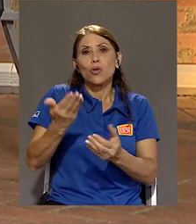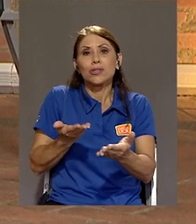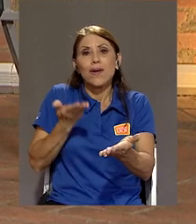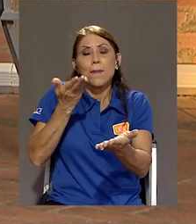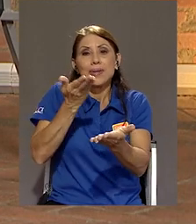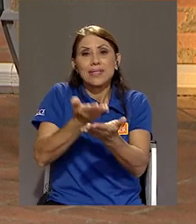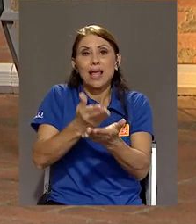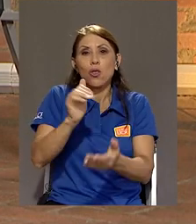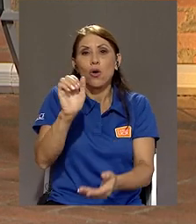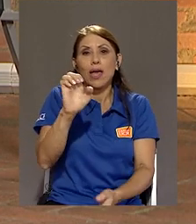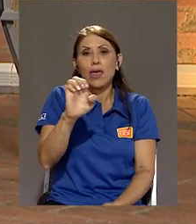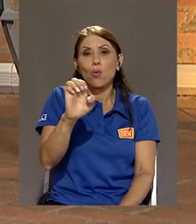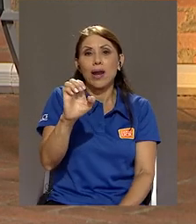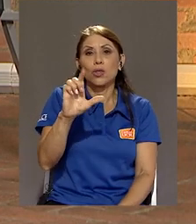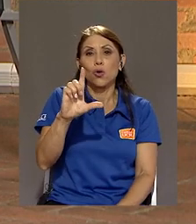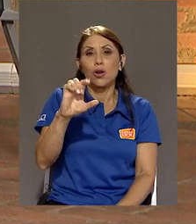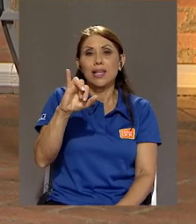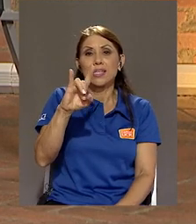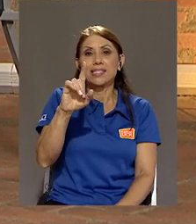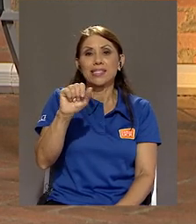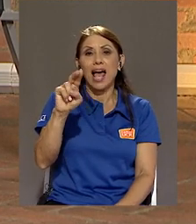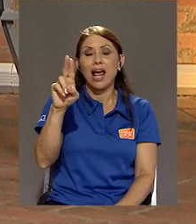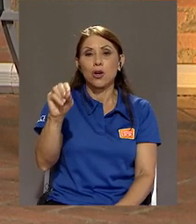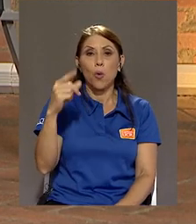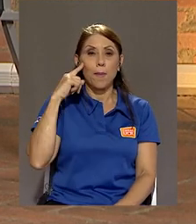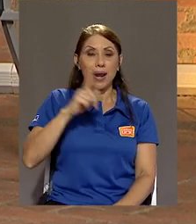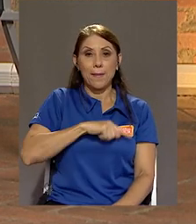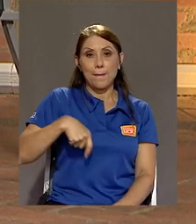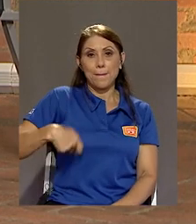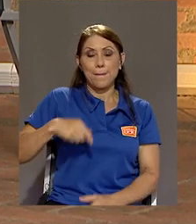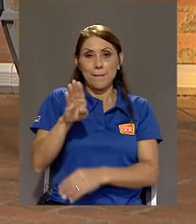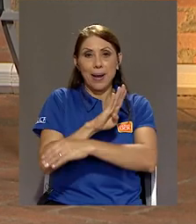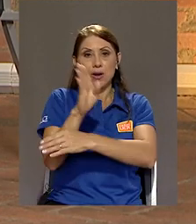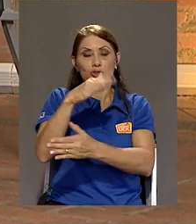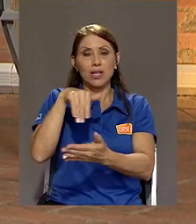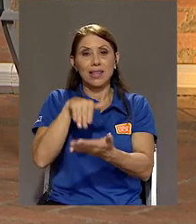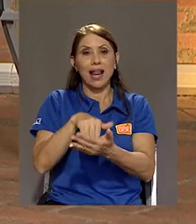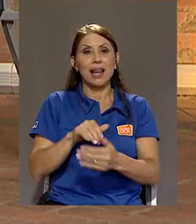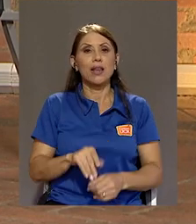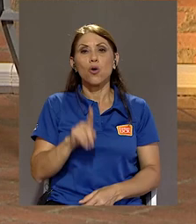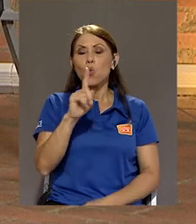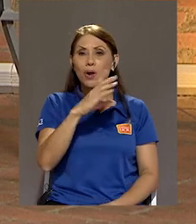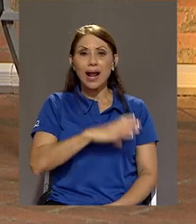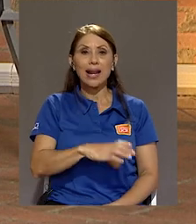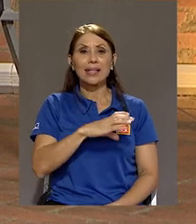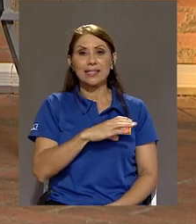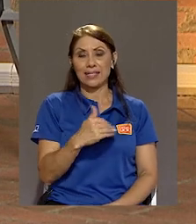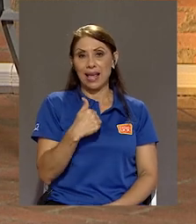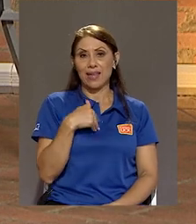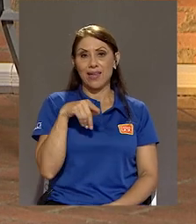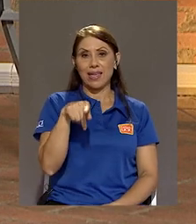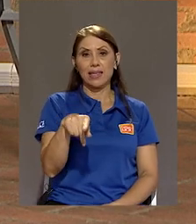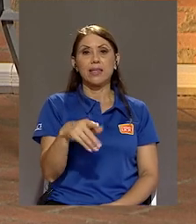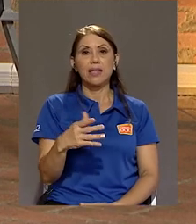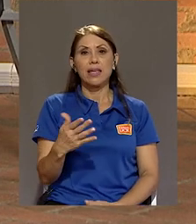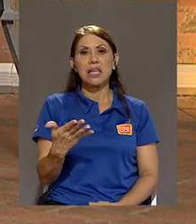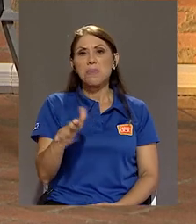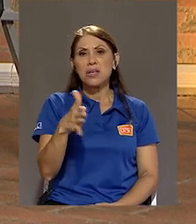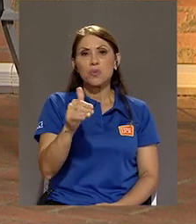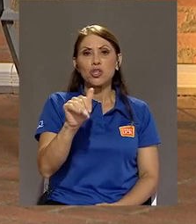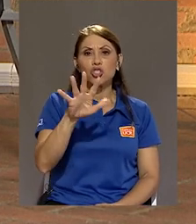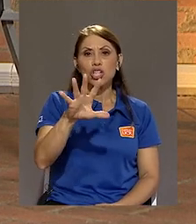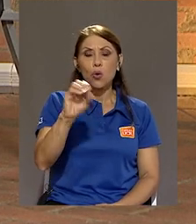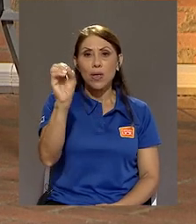Central, una de las características que había es que cerca del 50% de, o por